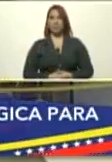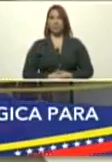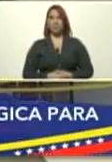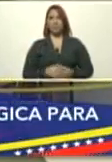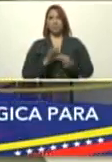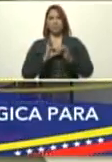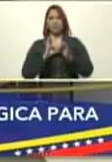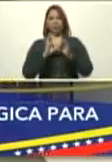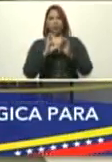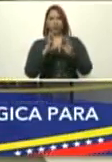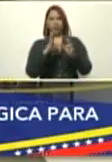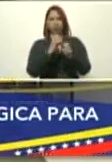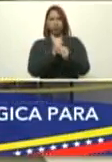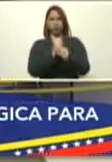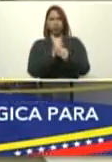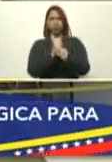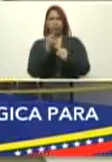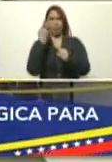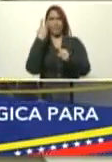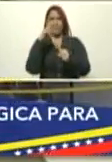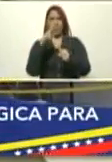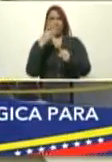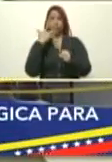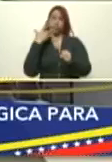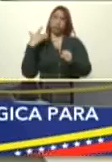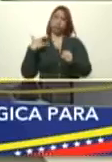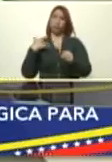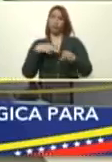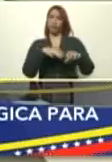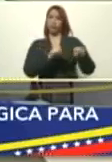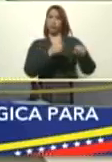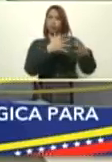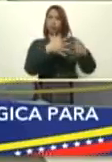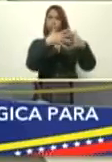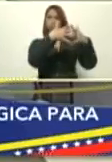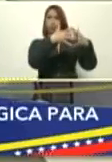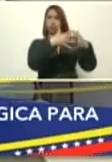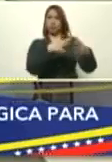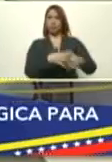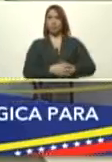afianzado por el egocentrismo imperialista de Estados Unidos,